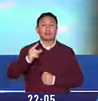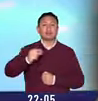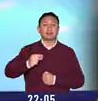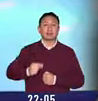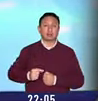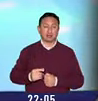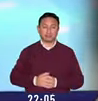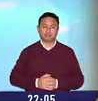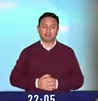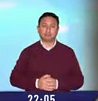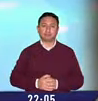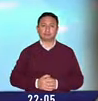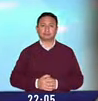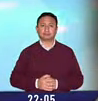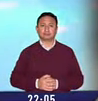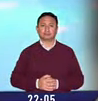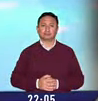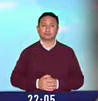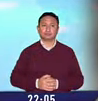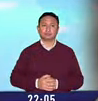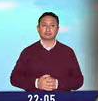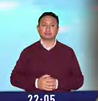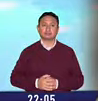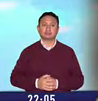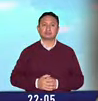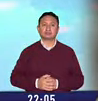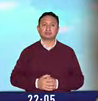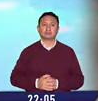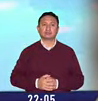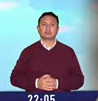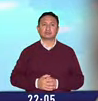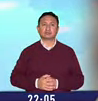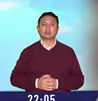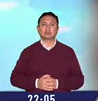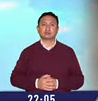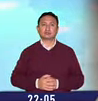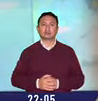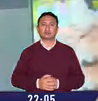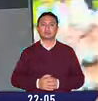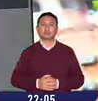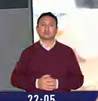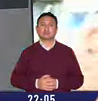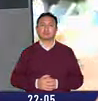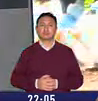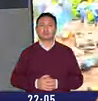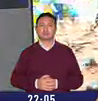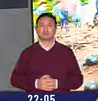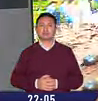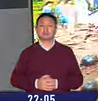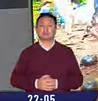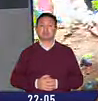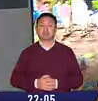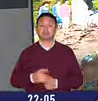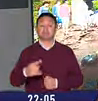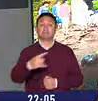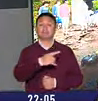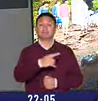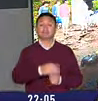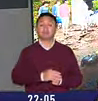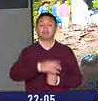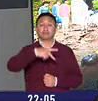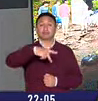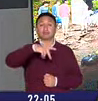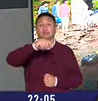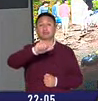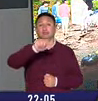Desde la provincia de Santa Elena, informó Darwin Villao. Un mortal aluvión en el sector de